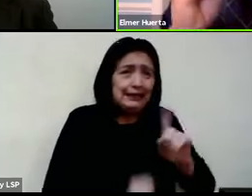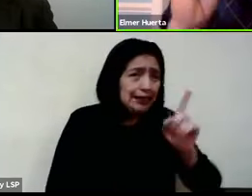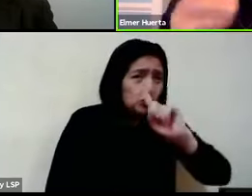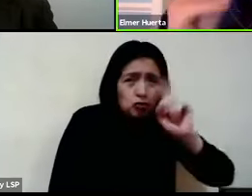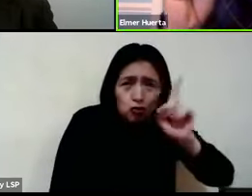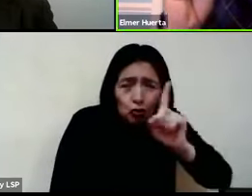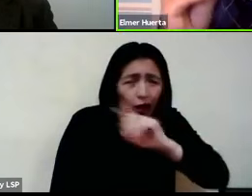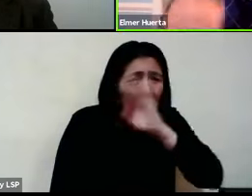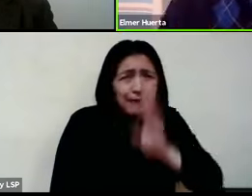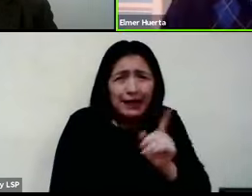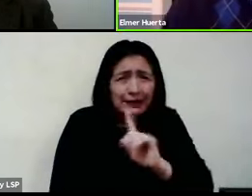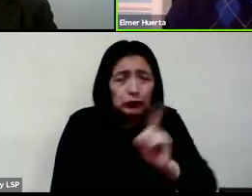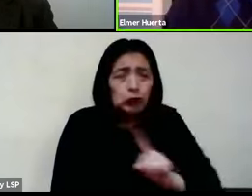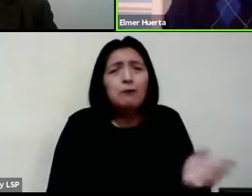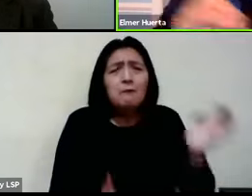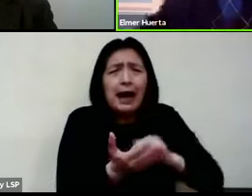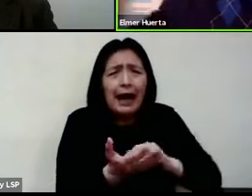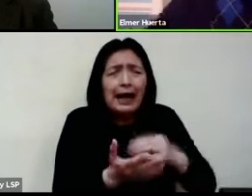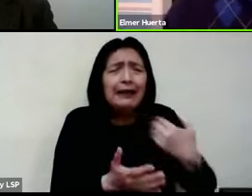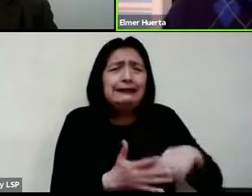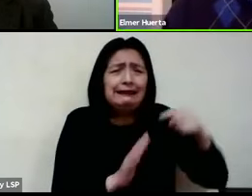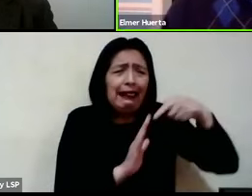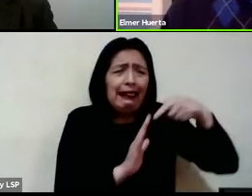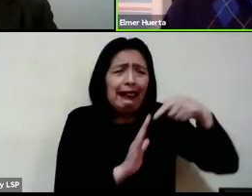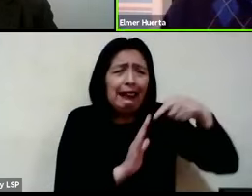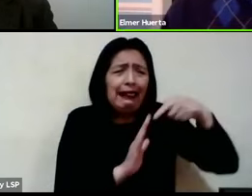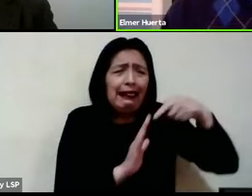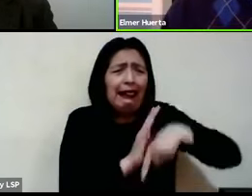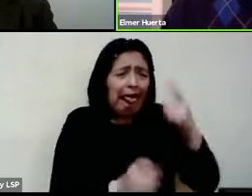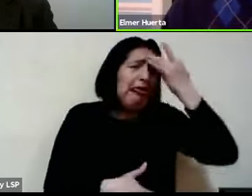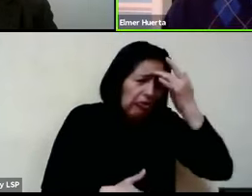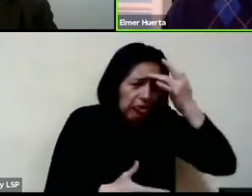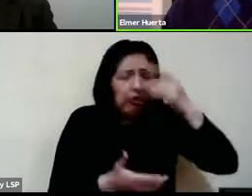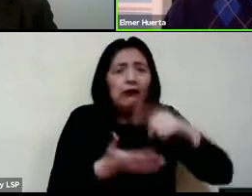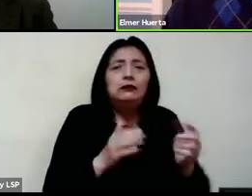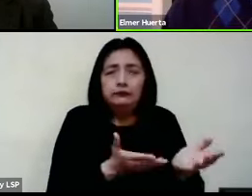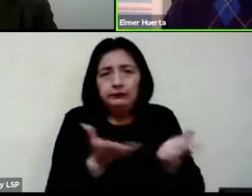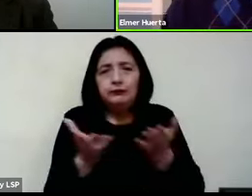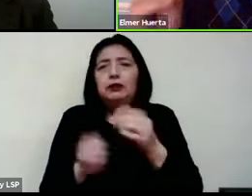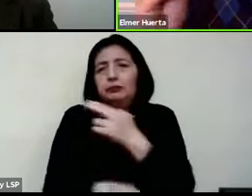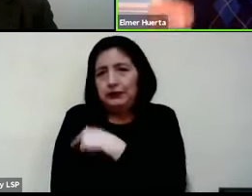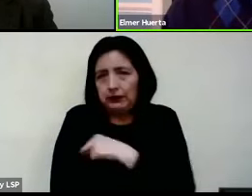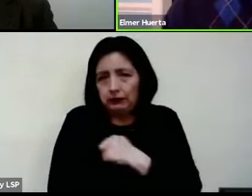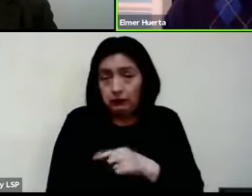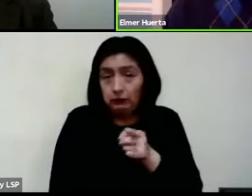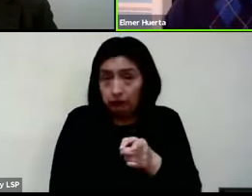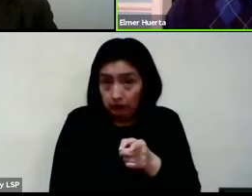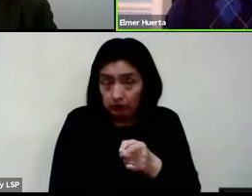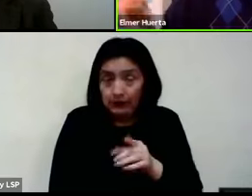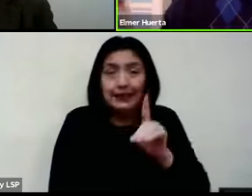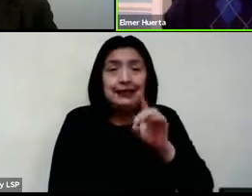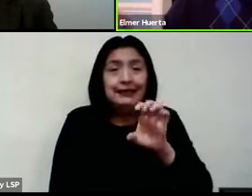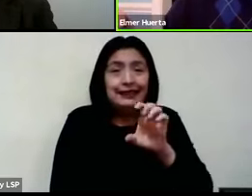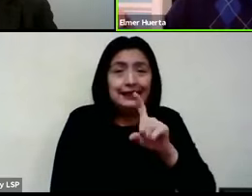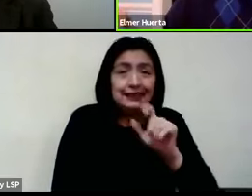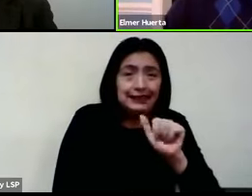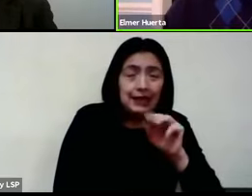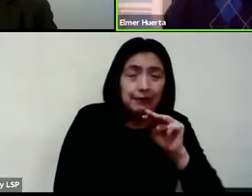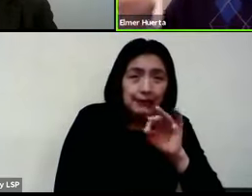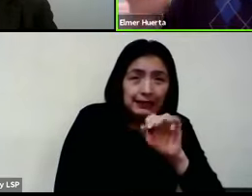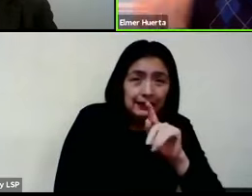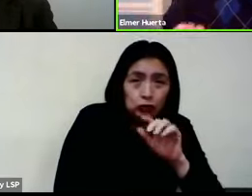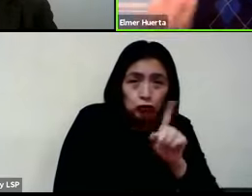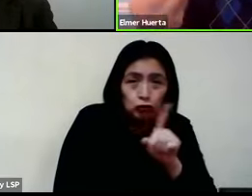porque eso lo va a complicar al enfermo y lo va a llevar al hospital. La dexametasona y las